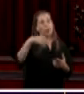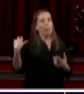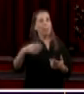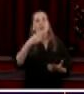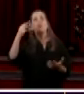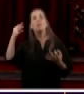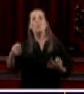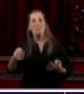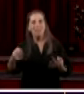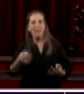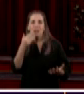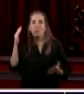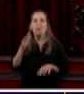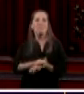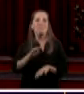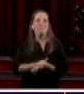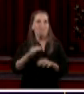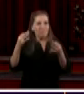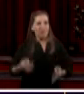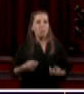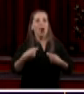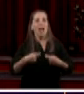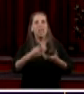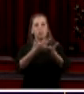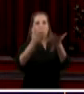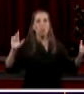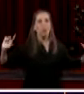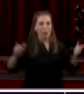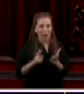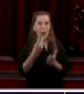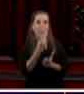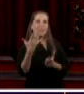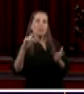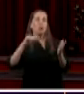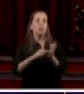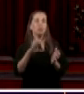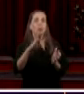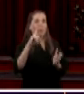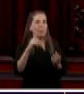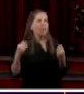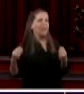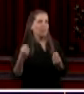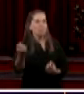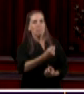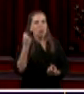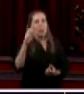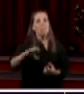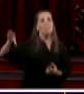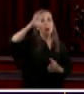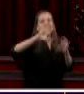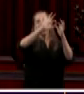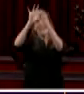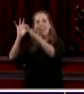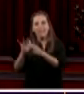una resolución cuando es vinculado la política esa suele demorarse porque esperan como está pasando en estos días la política